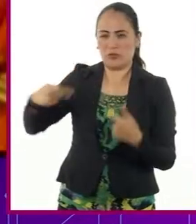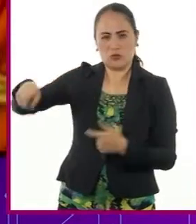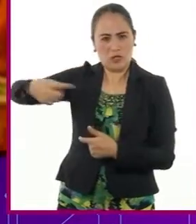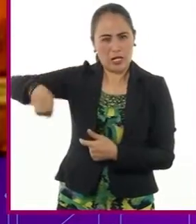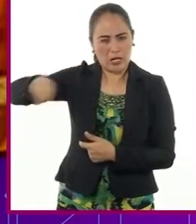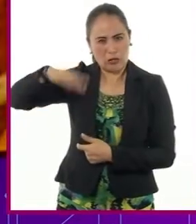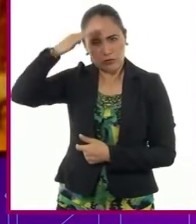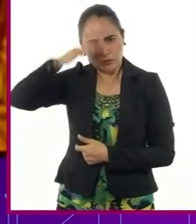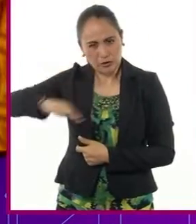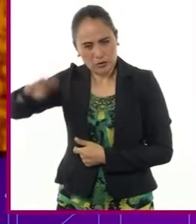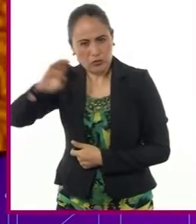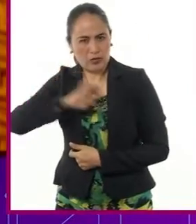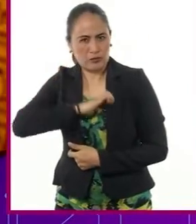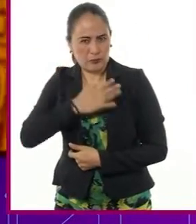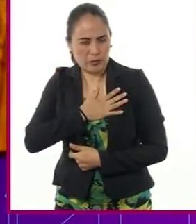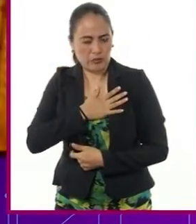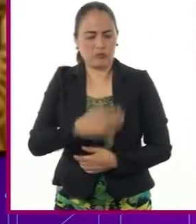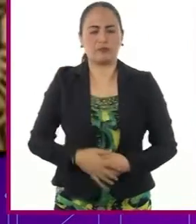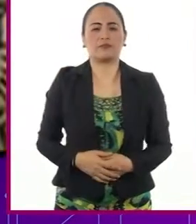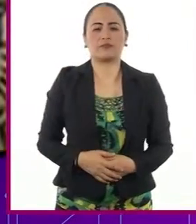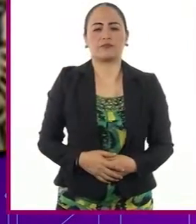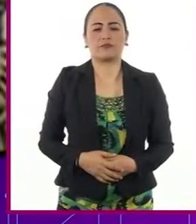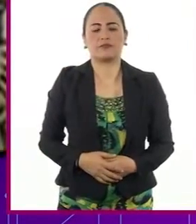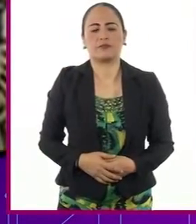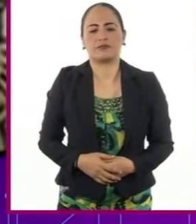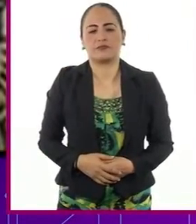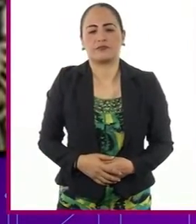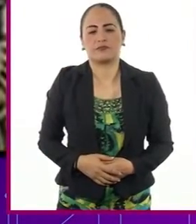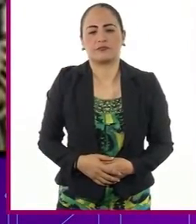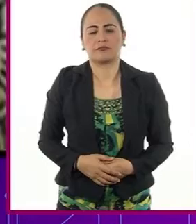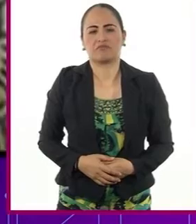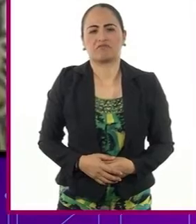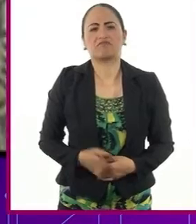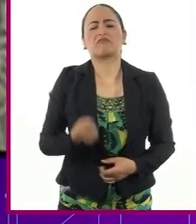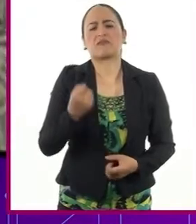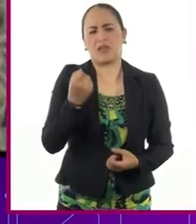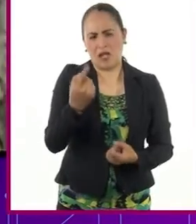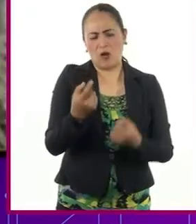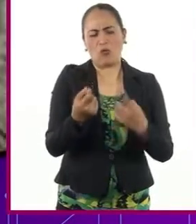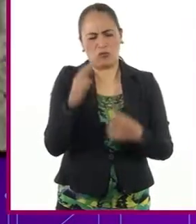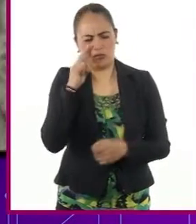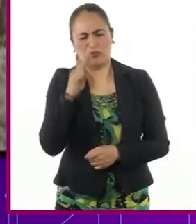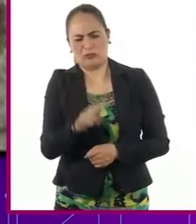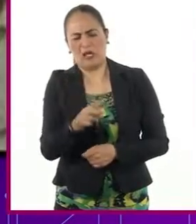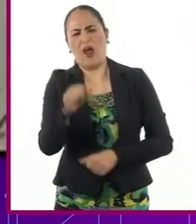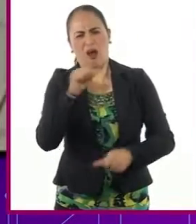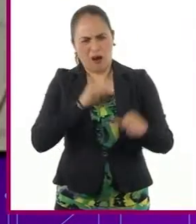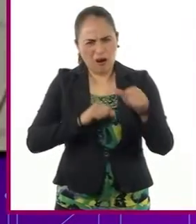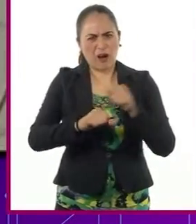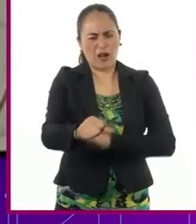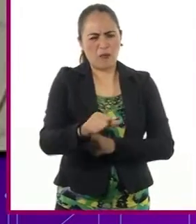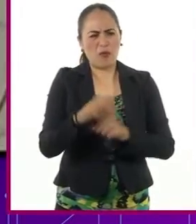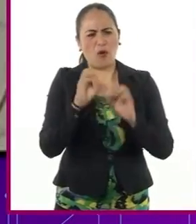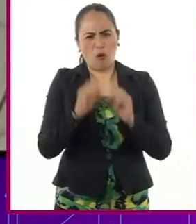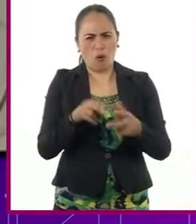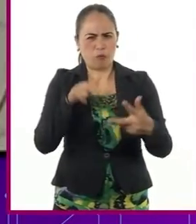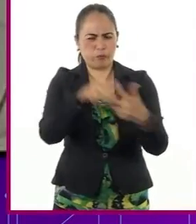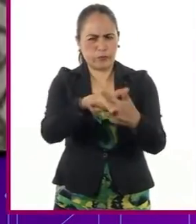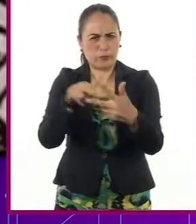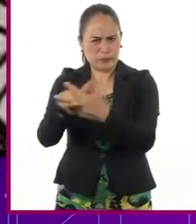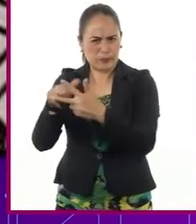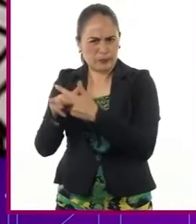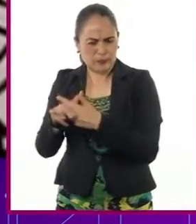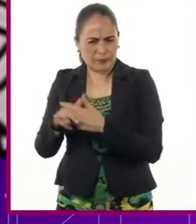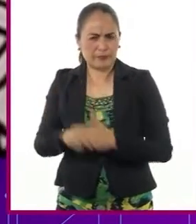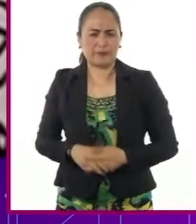señores indígenas, algunos de los cuales pues, sí fueron reemplazados o asesinados durante la conquista, pero